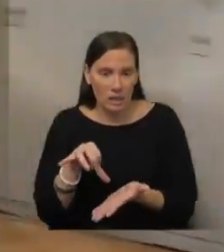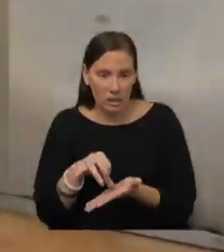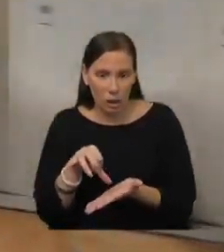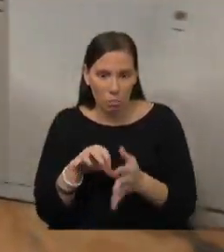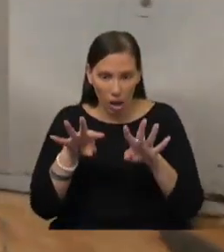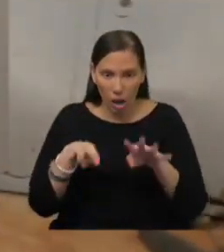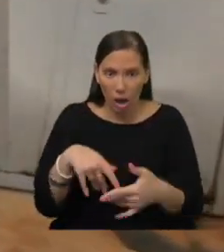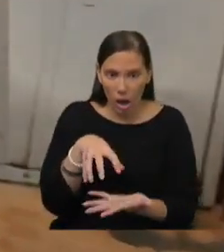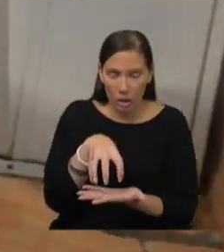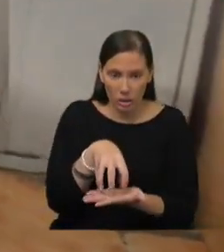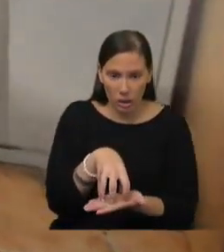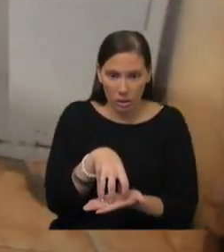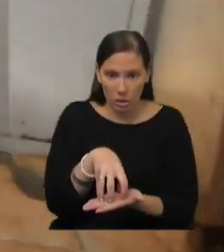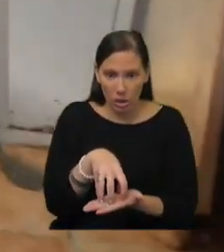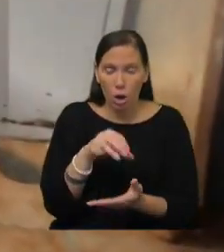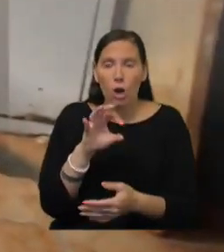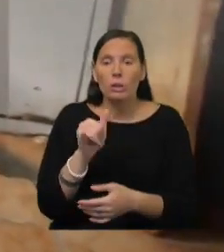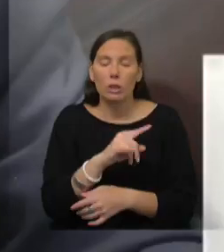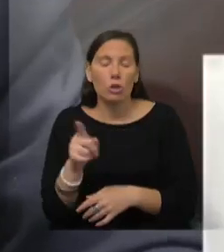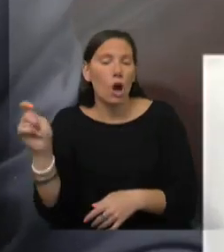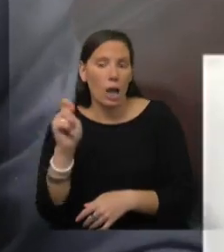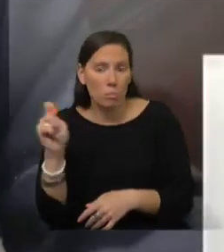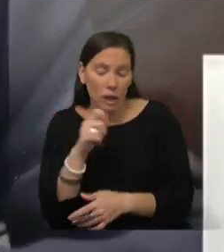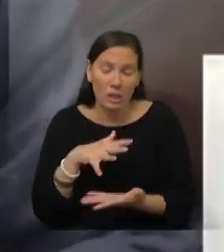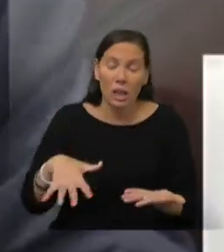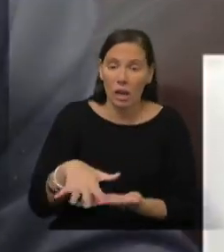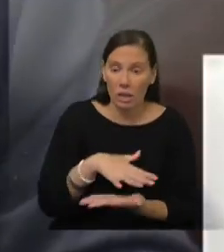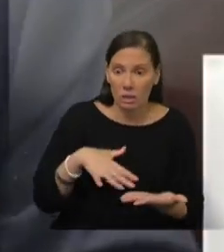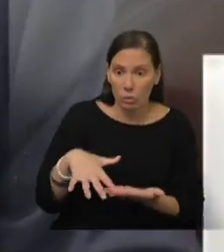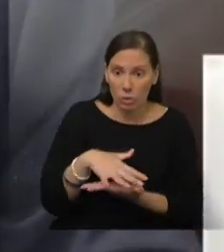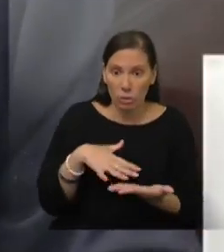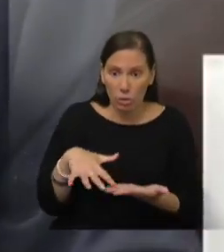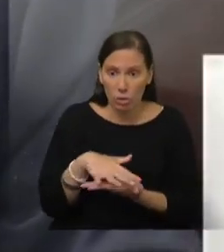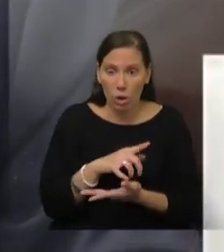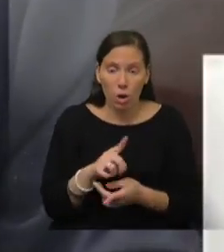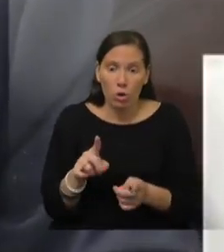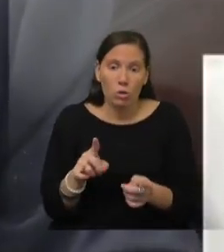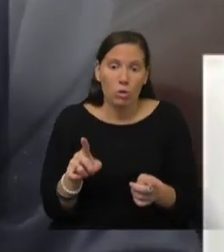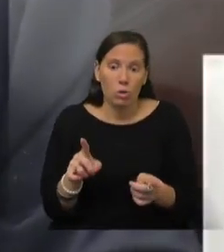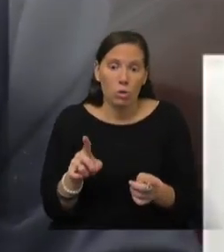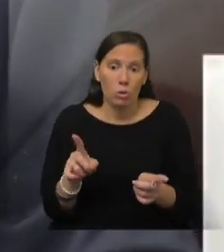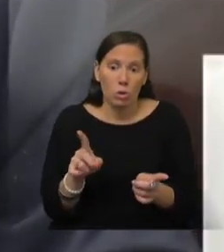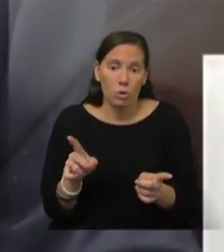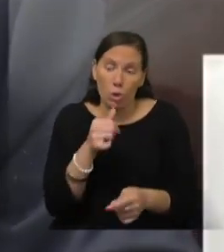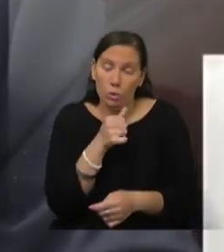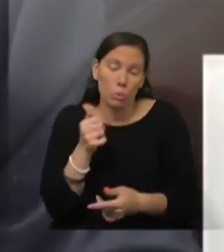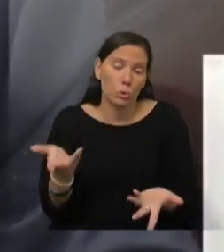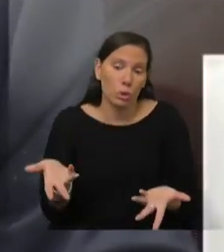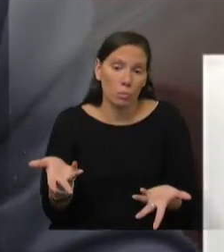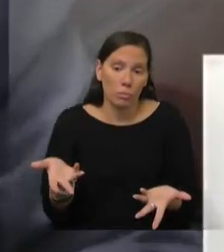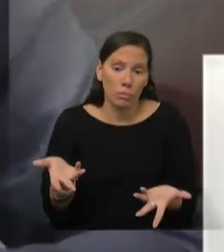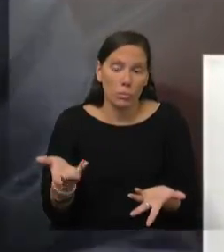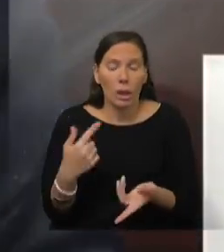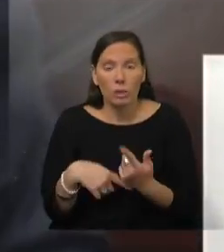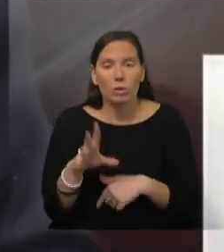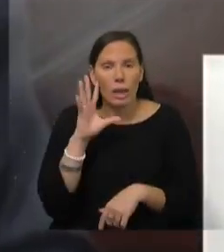o sin declaración de emergencia la situación no fue no fue solucionada por lo